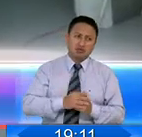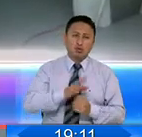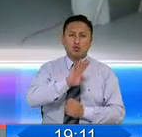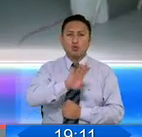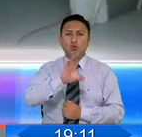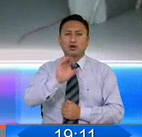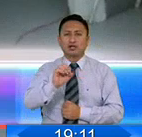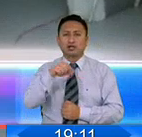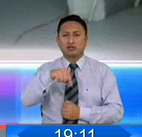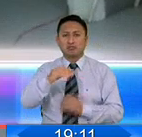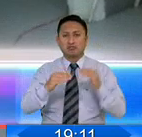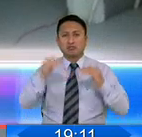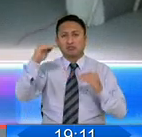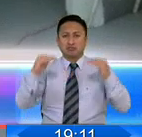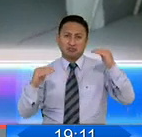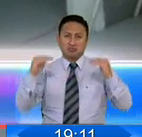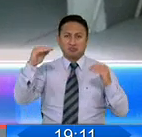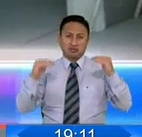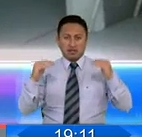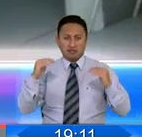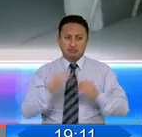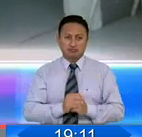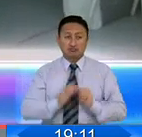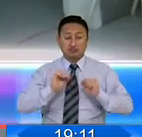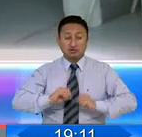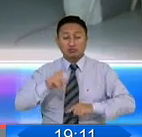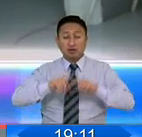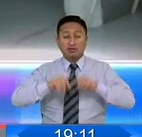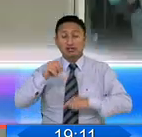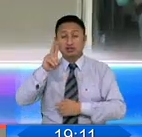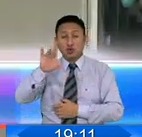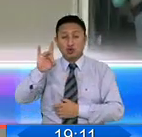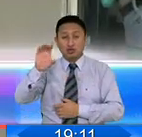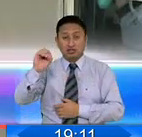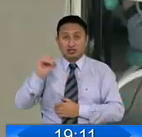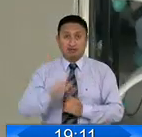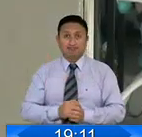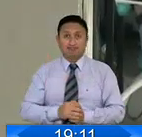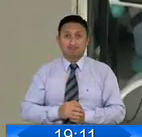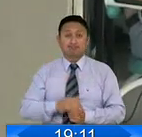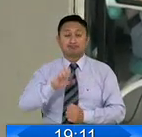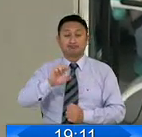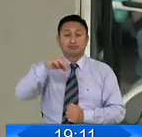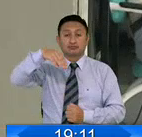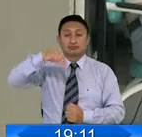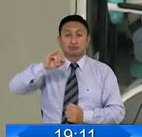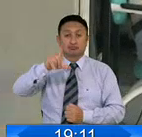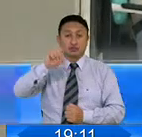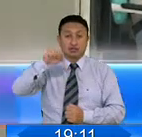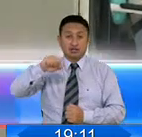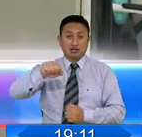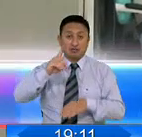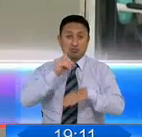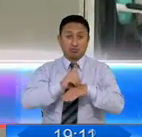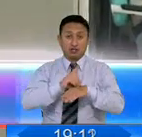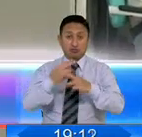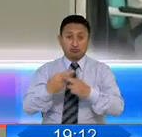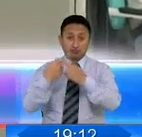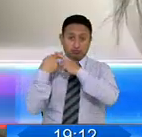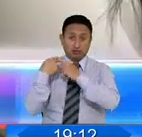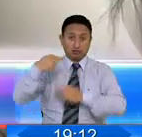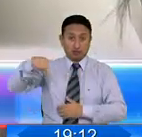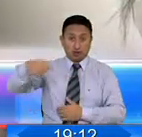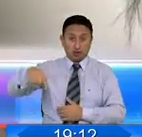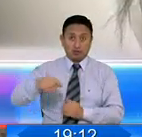aproximadamente, a veces más, a veces menos, incluso hemos llegado a duplicar este número. Emilia Loaiza, médico encargada del punto fijo de Quitumbe, detalla que de